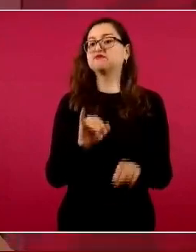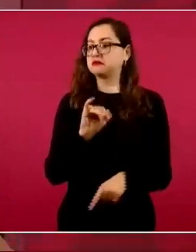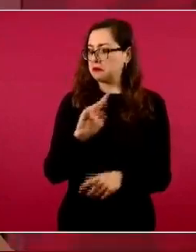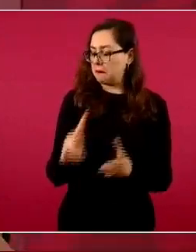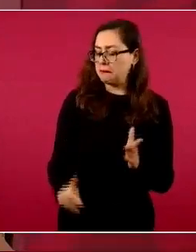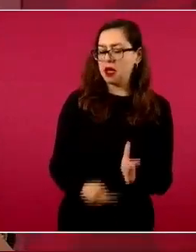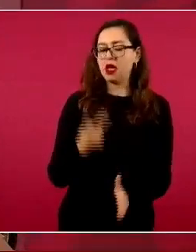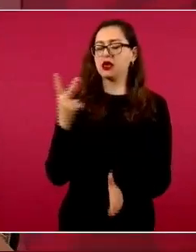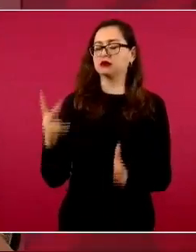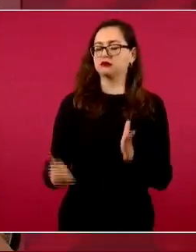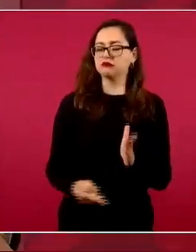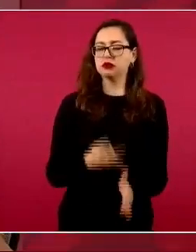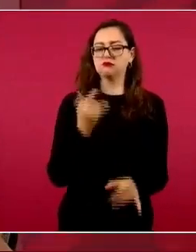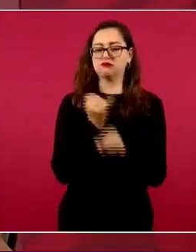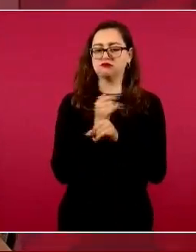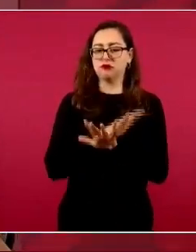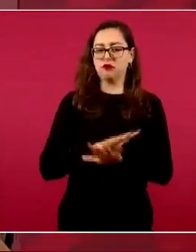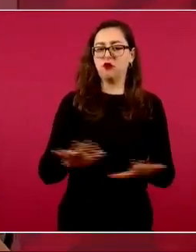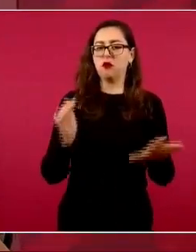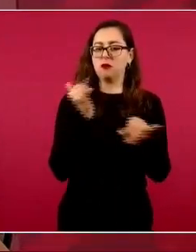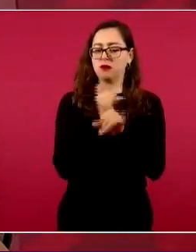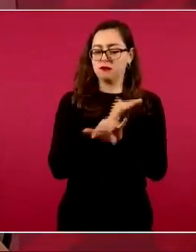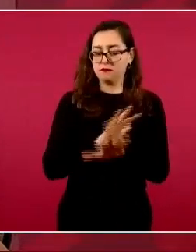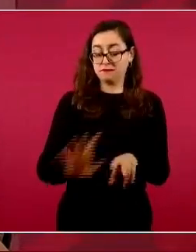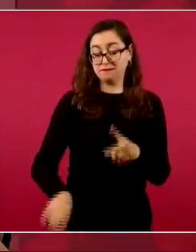problema que tienen ahí.